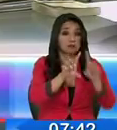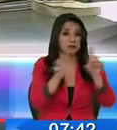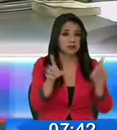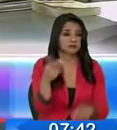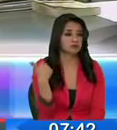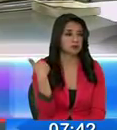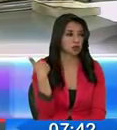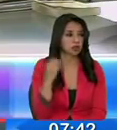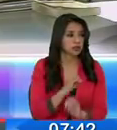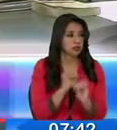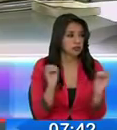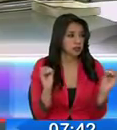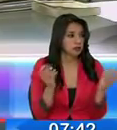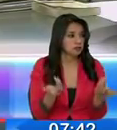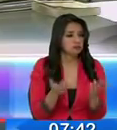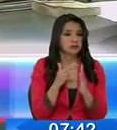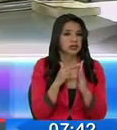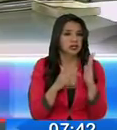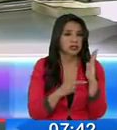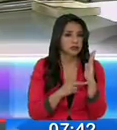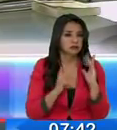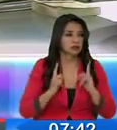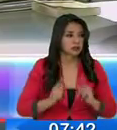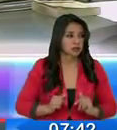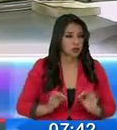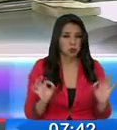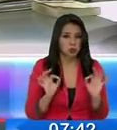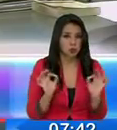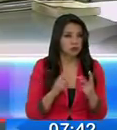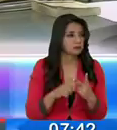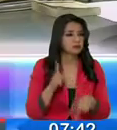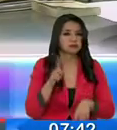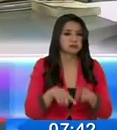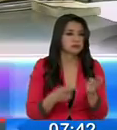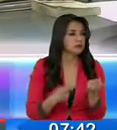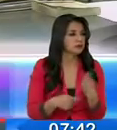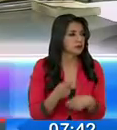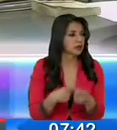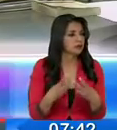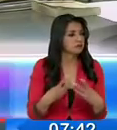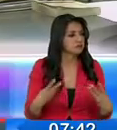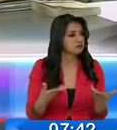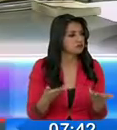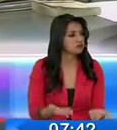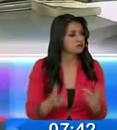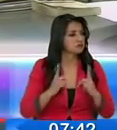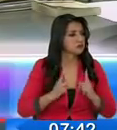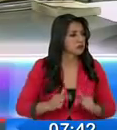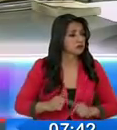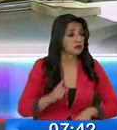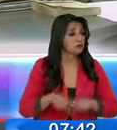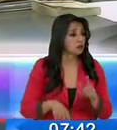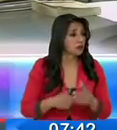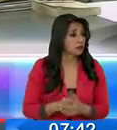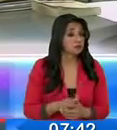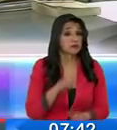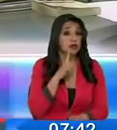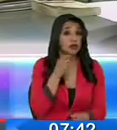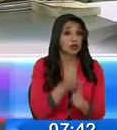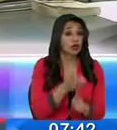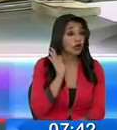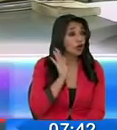tienen registro sanitario. No podían vender insumos médicos. Y sin embargo les compraron a